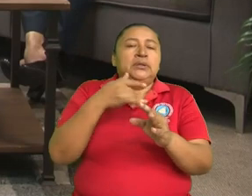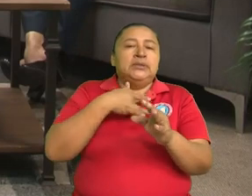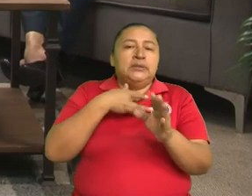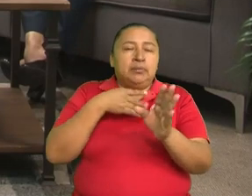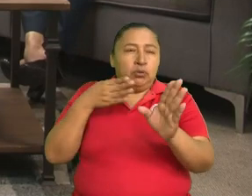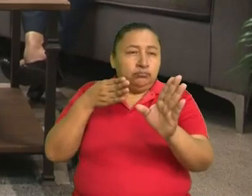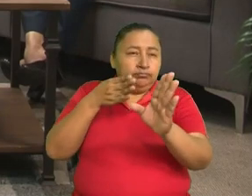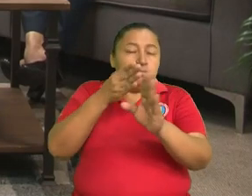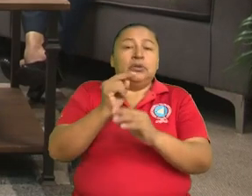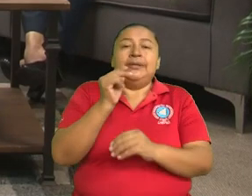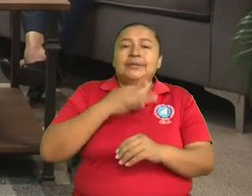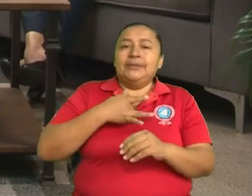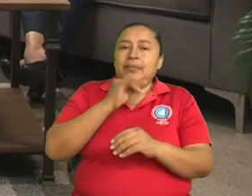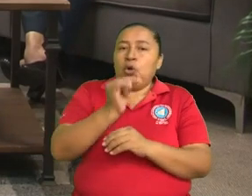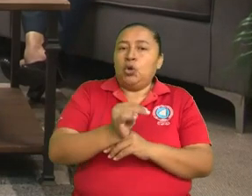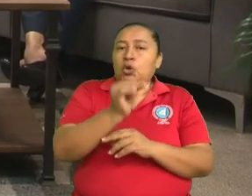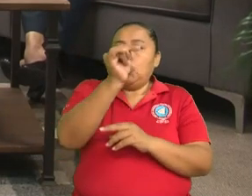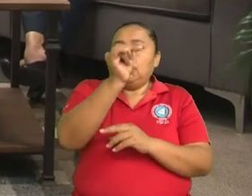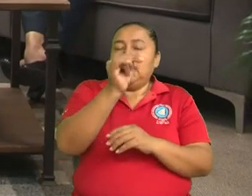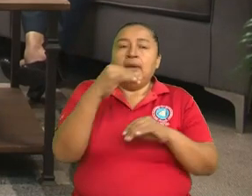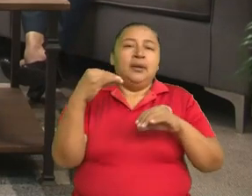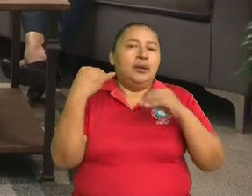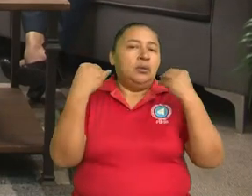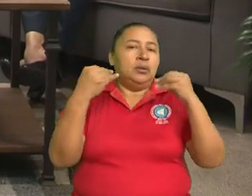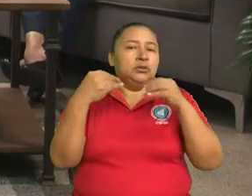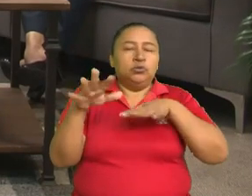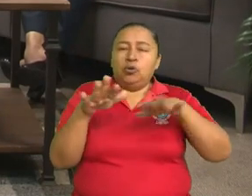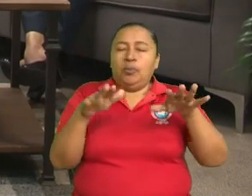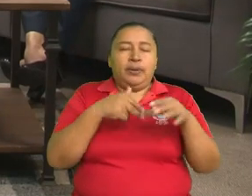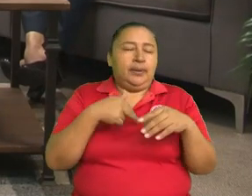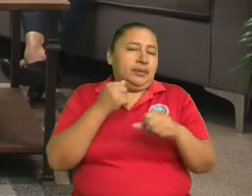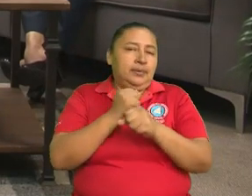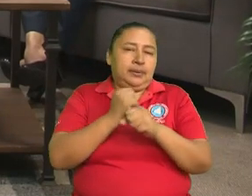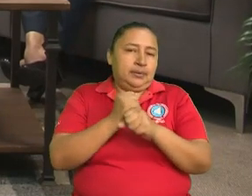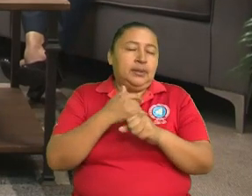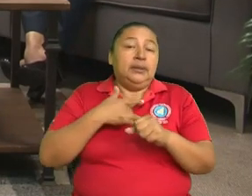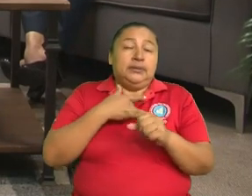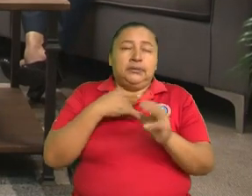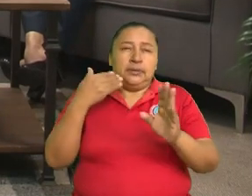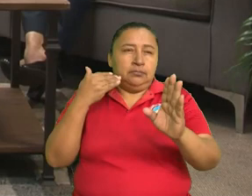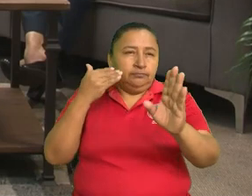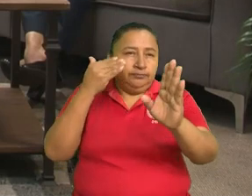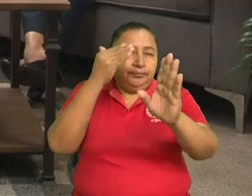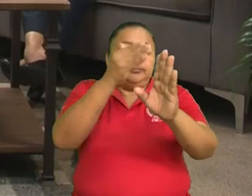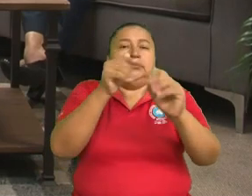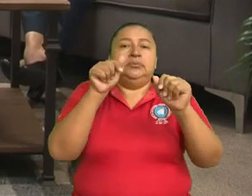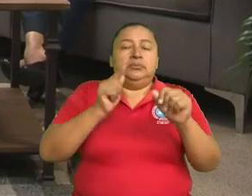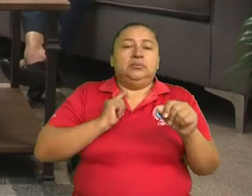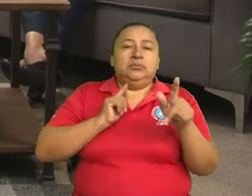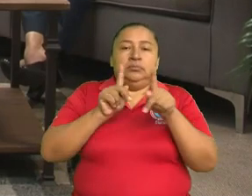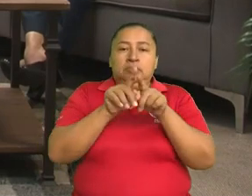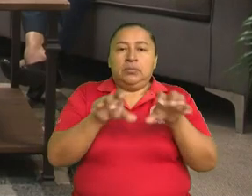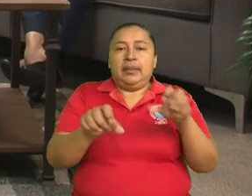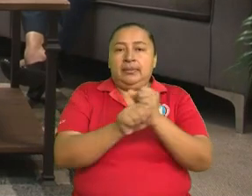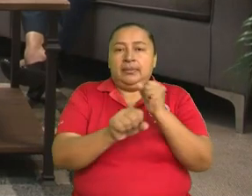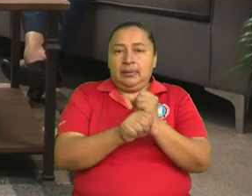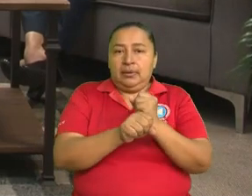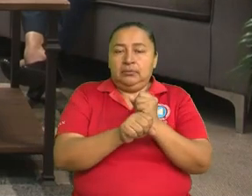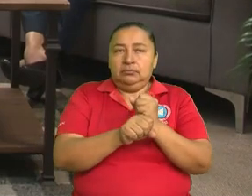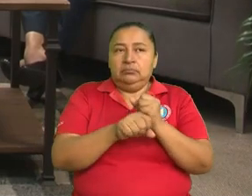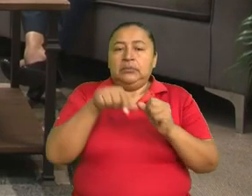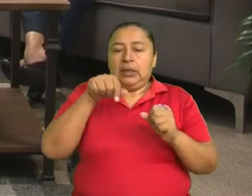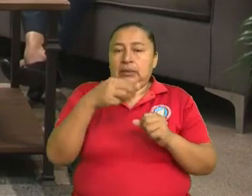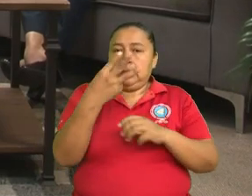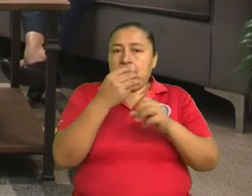un norte, la educación no podría funcionar. No podría funcionar. Entonces tenemos un plan de trabajo que es